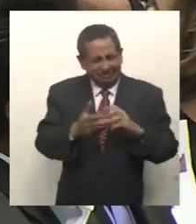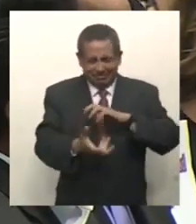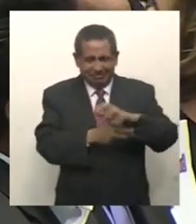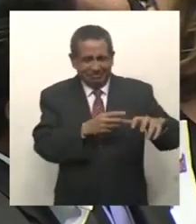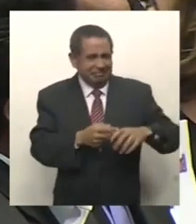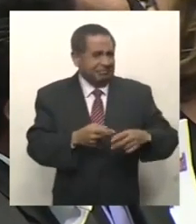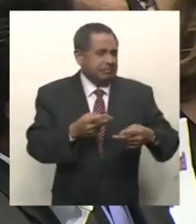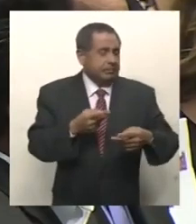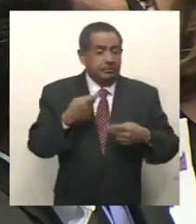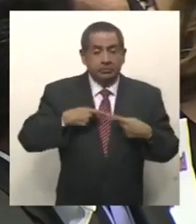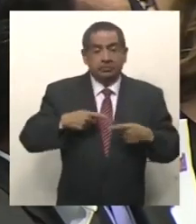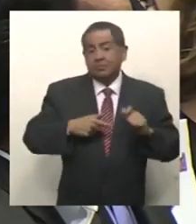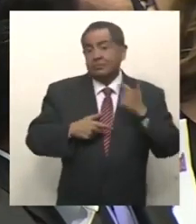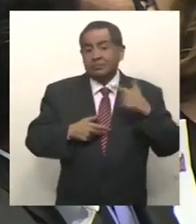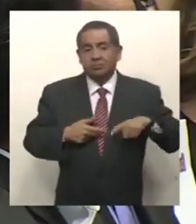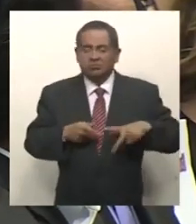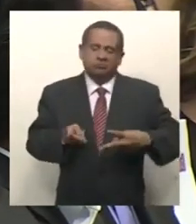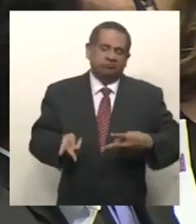saqueado,